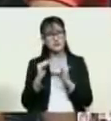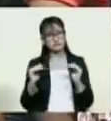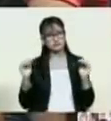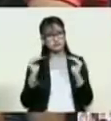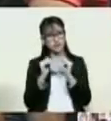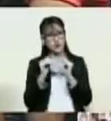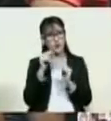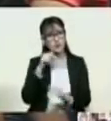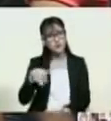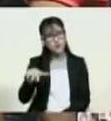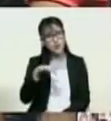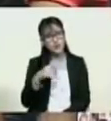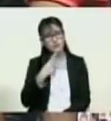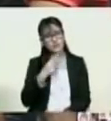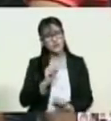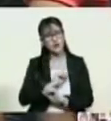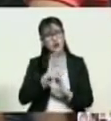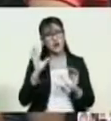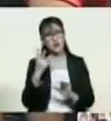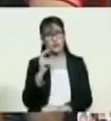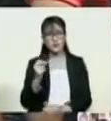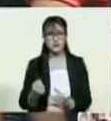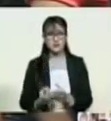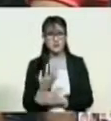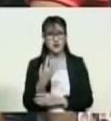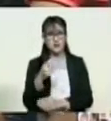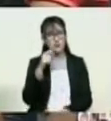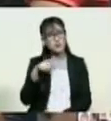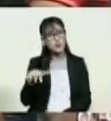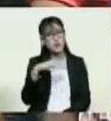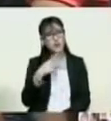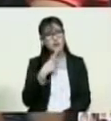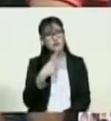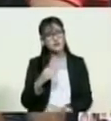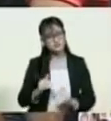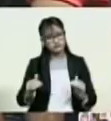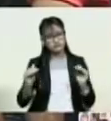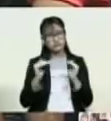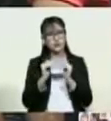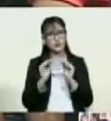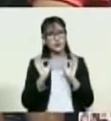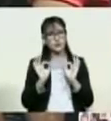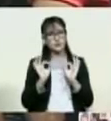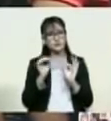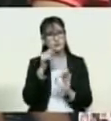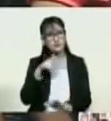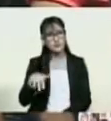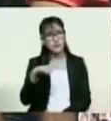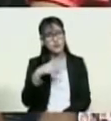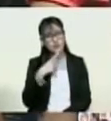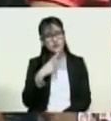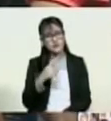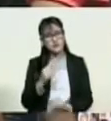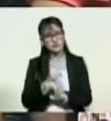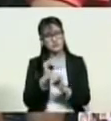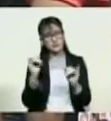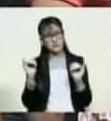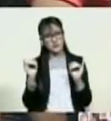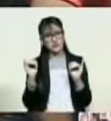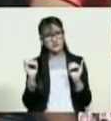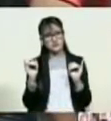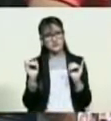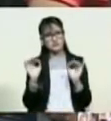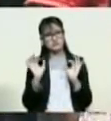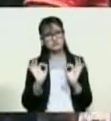soberanía. El pueblo habló muy claro el 20 de mayo y el pueblo dijo soberanía, el pueblo dijo autodeterminación y el